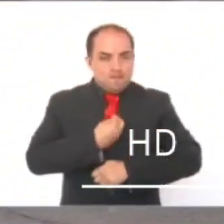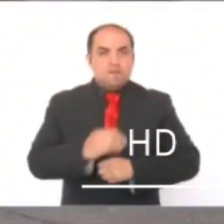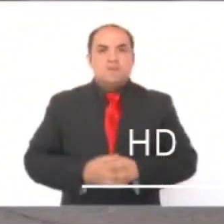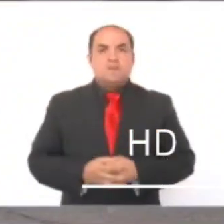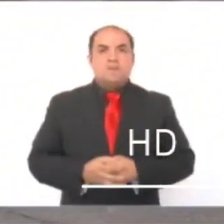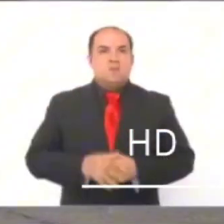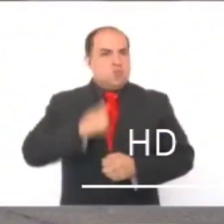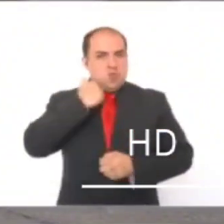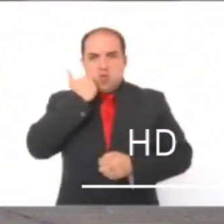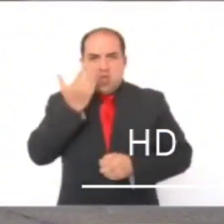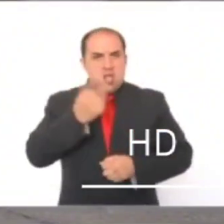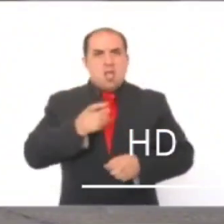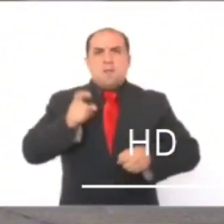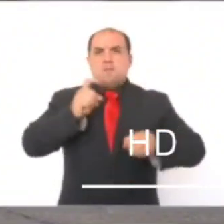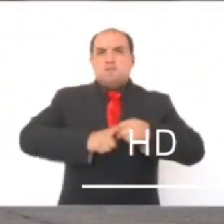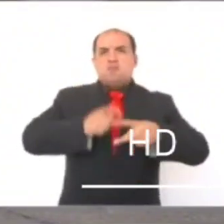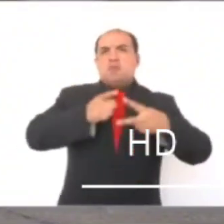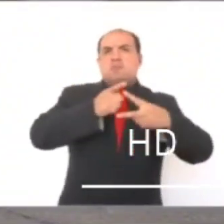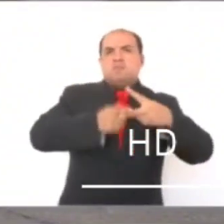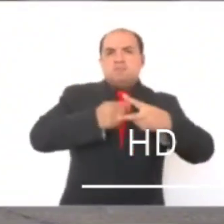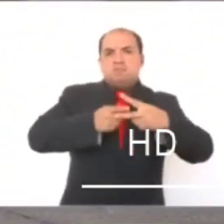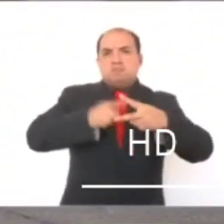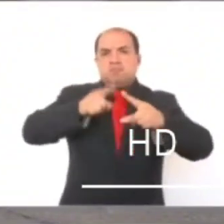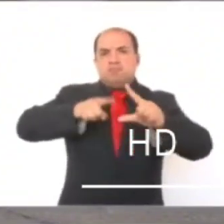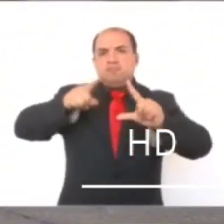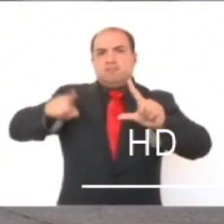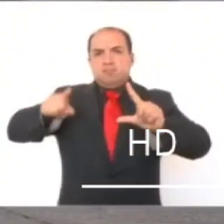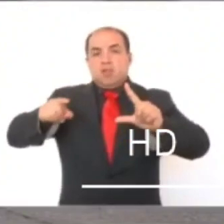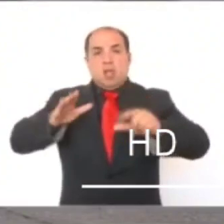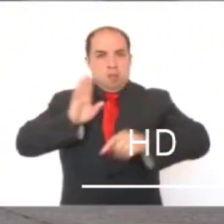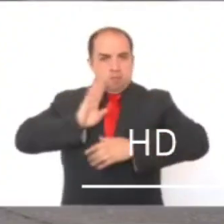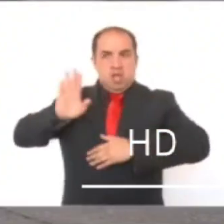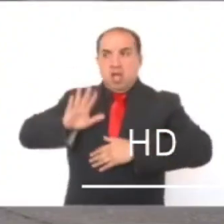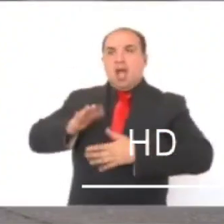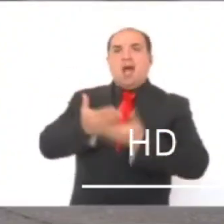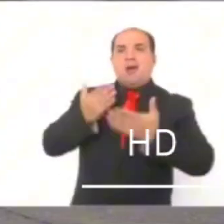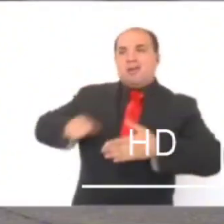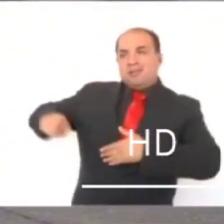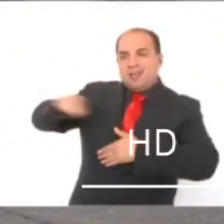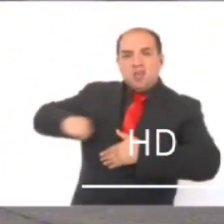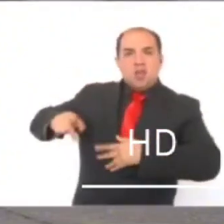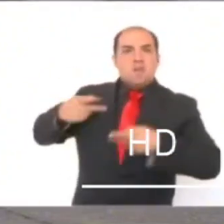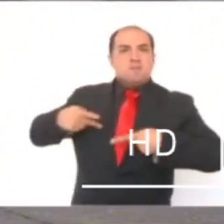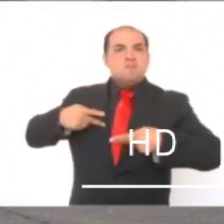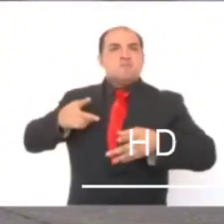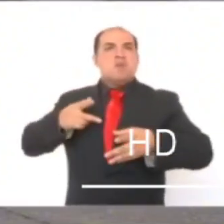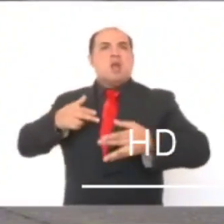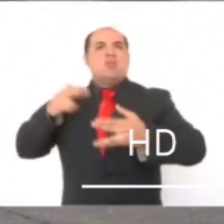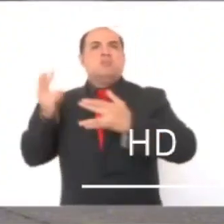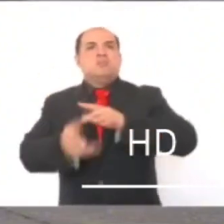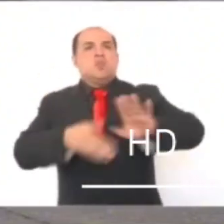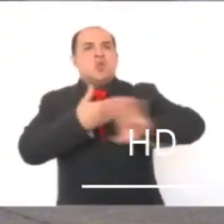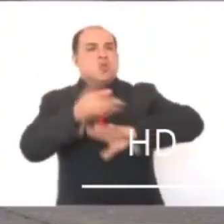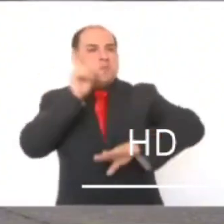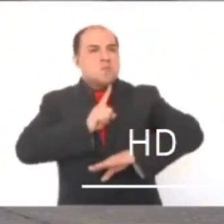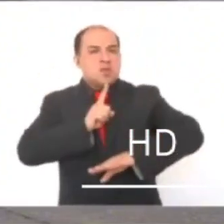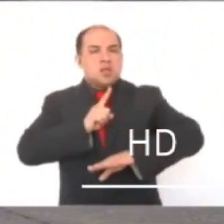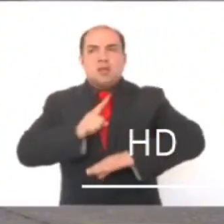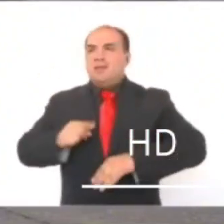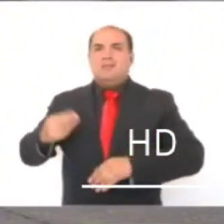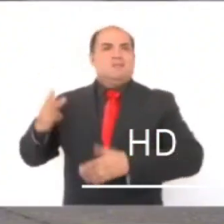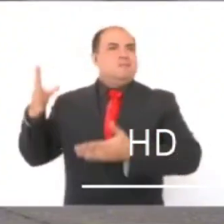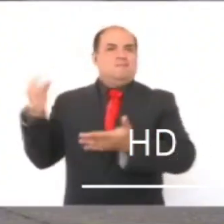ser estadística y me prometí que esta vez ellos, los feminicidas, ya no tendrían por qué